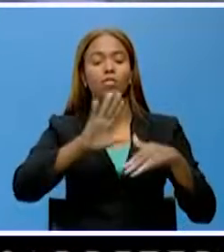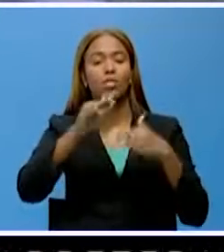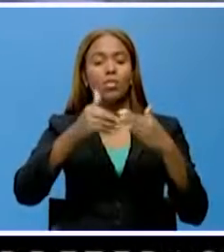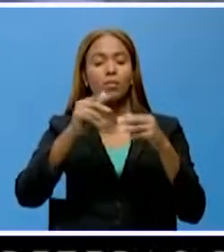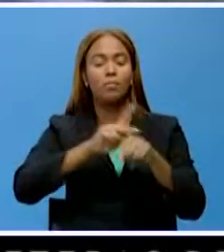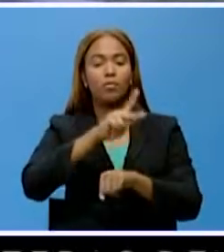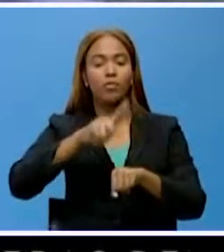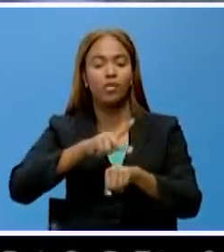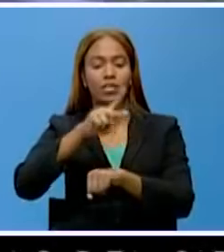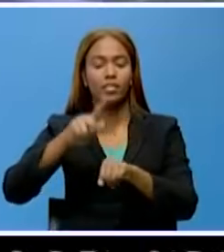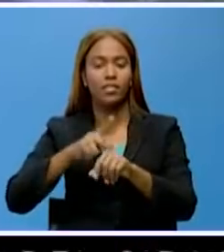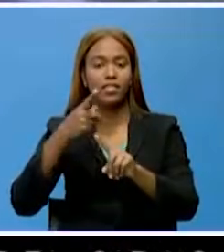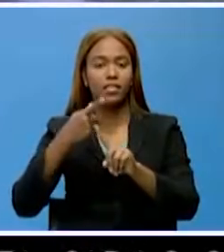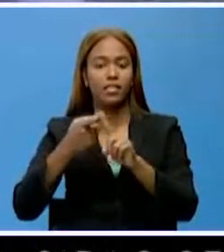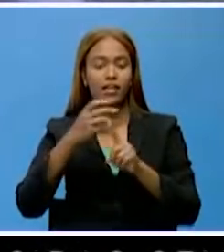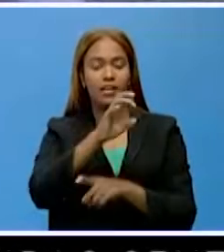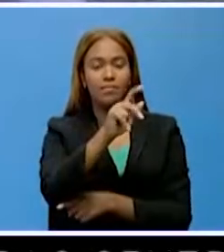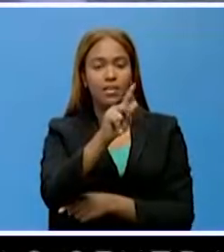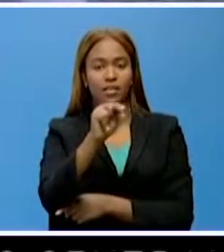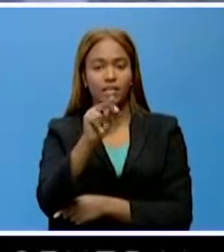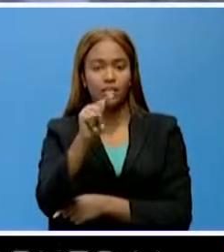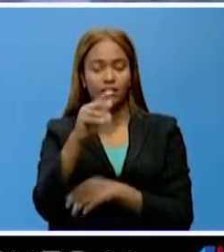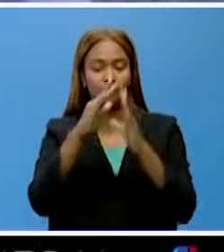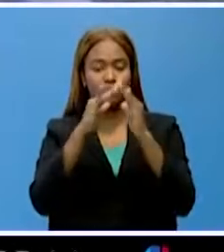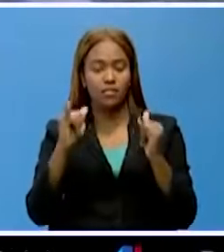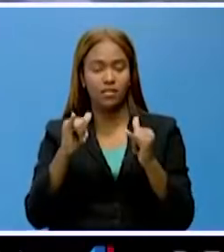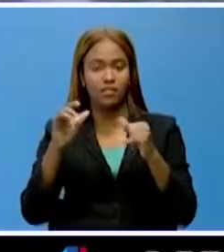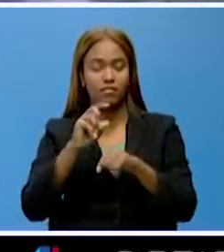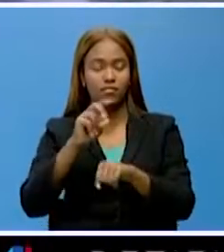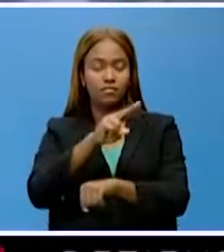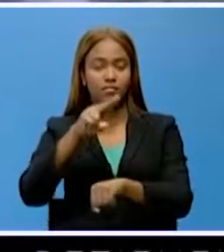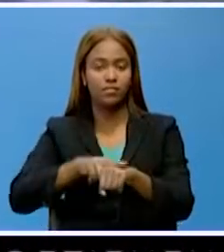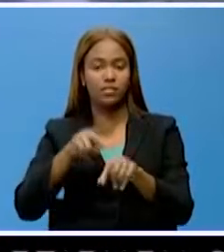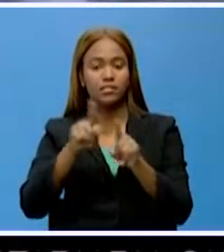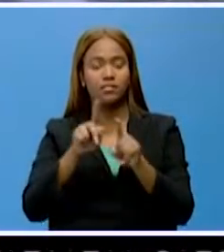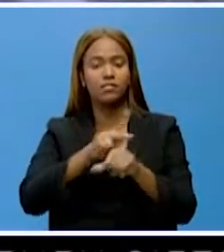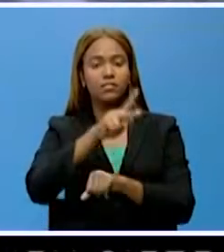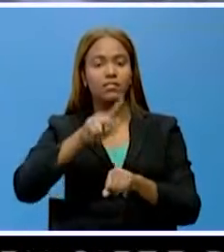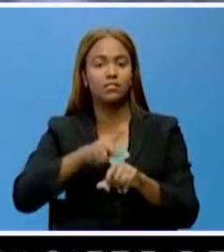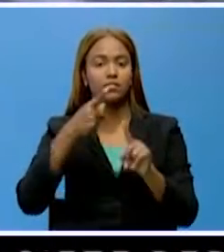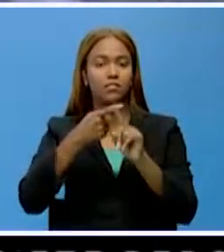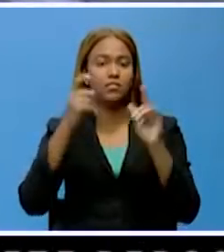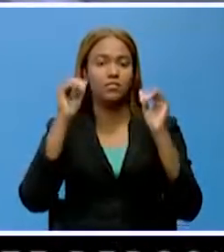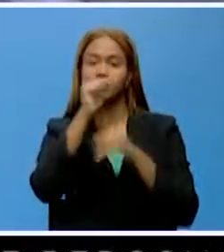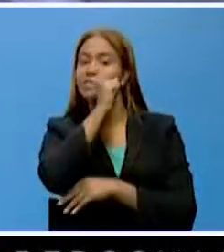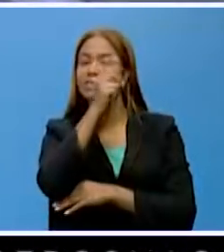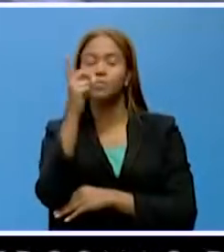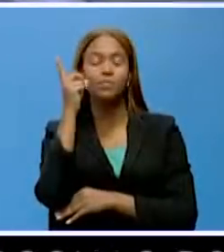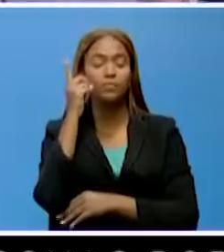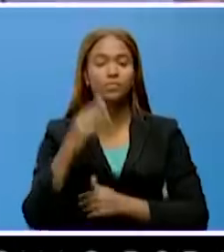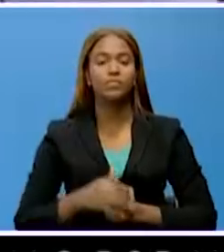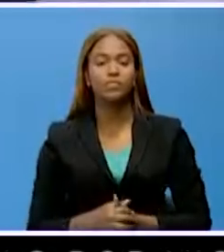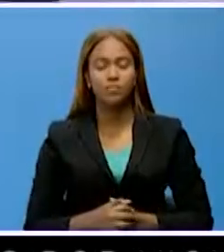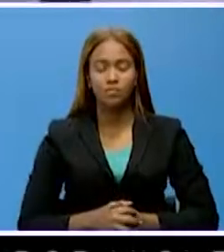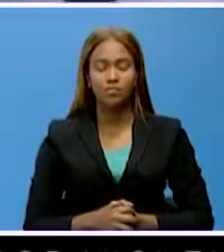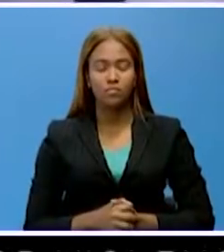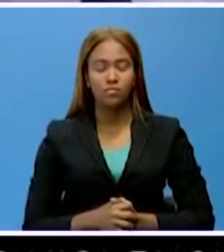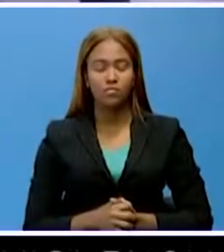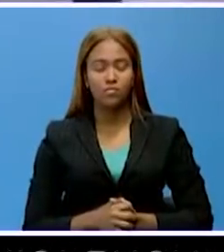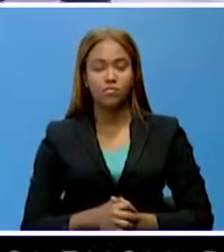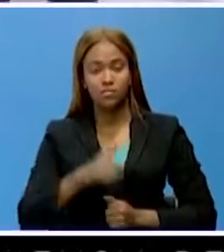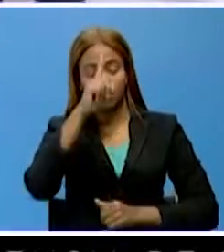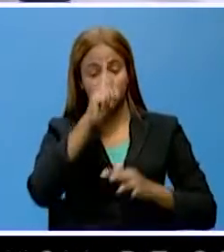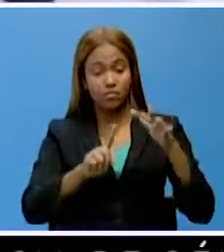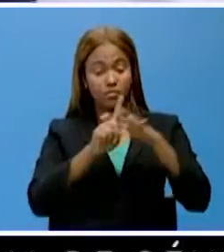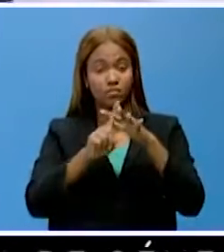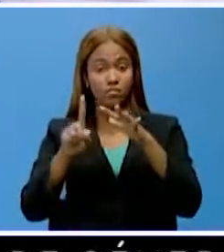provincias de Espaillat, La Altagracia, el Distrito Nacional y la provincia de Santo Domingo. Mediante una secuencia